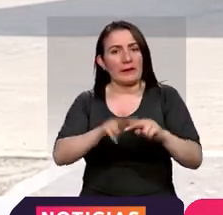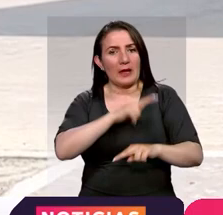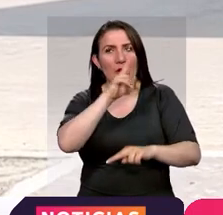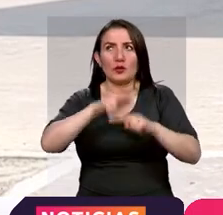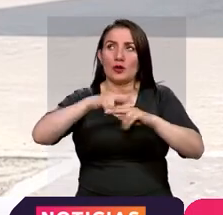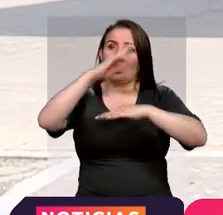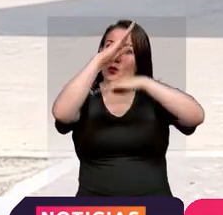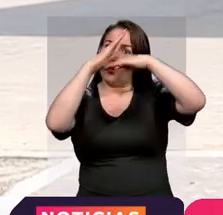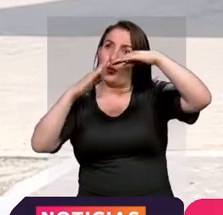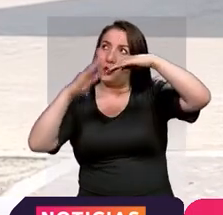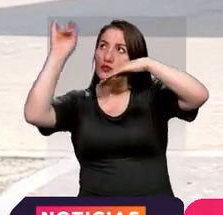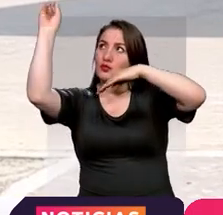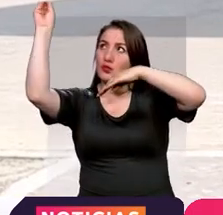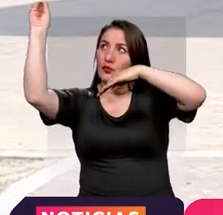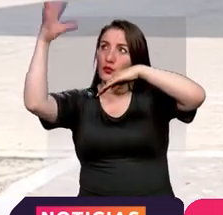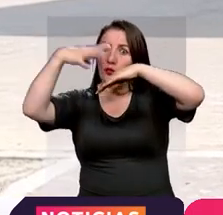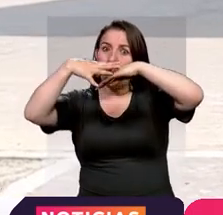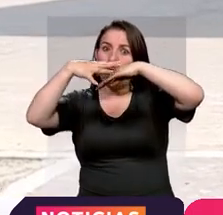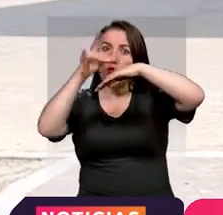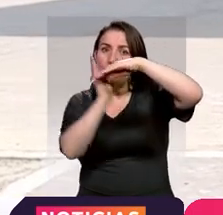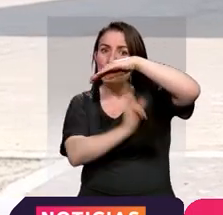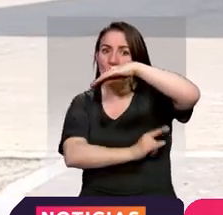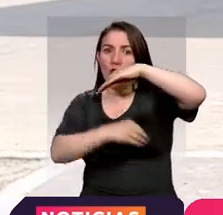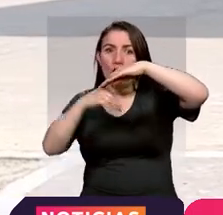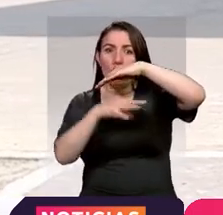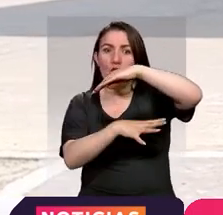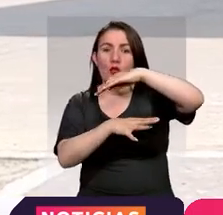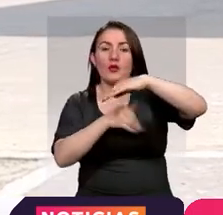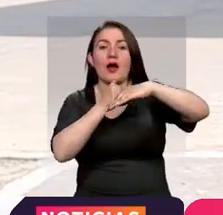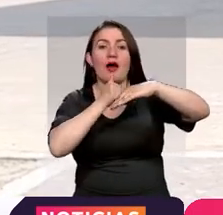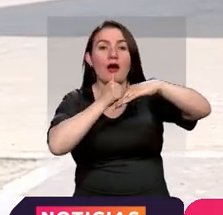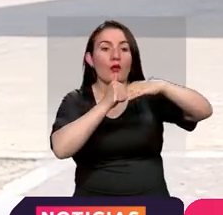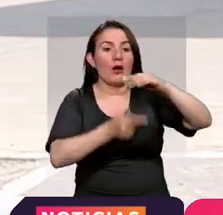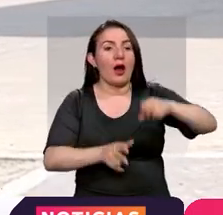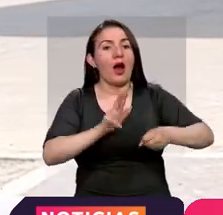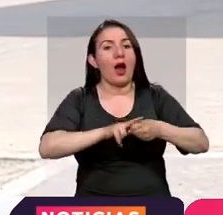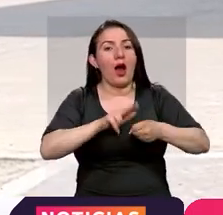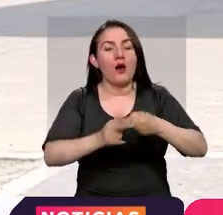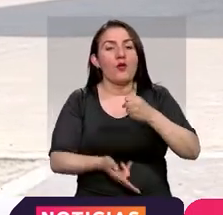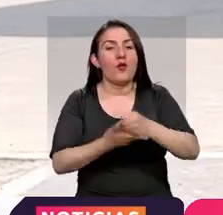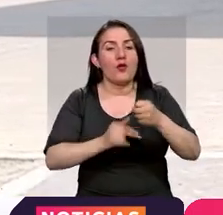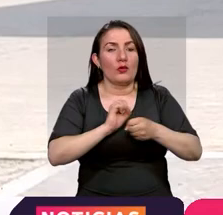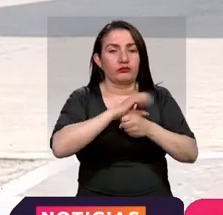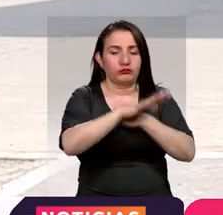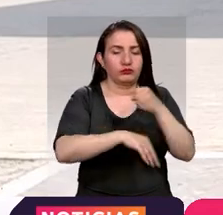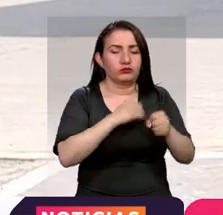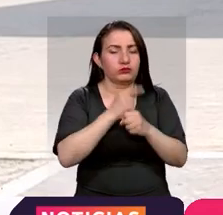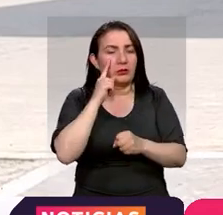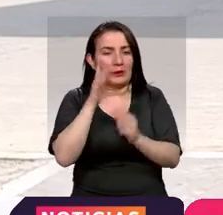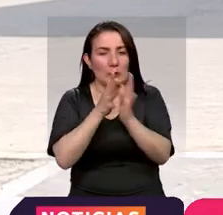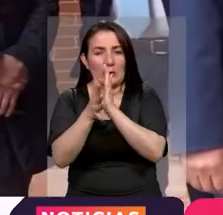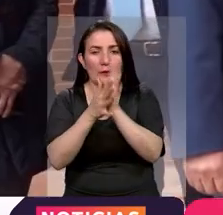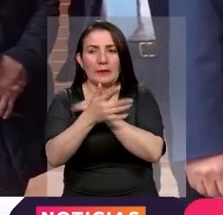paneles solares, aprovechamiento de aguas, lluvias y gestión de residuos. En el siguiente informe les contamos.